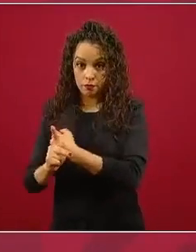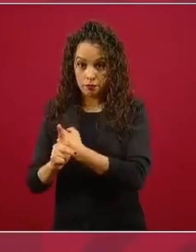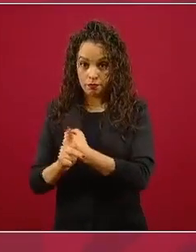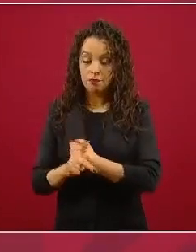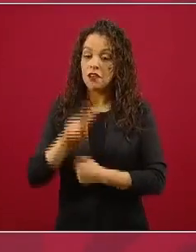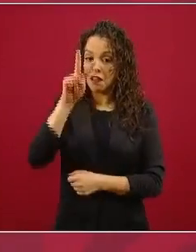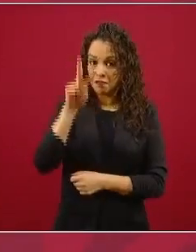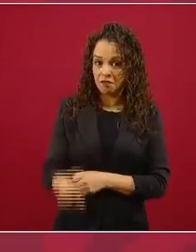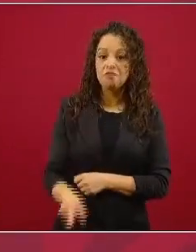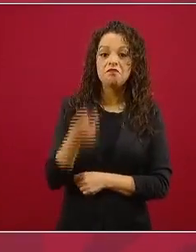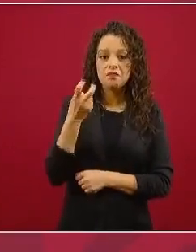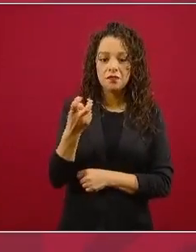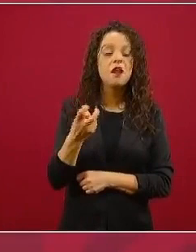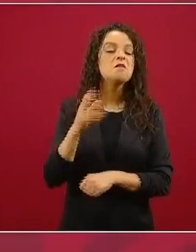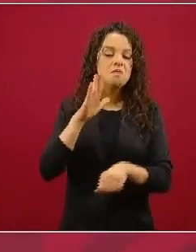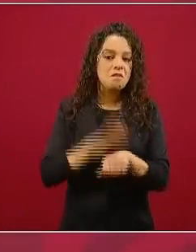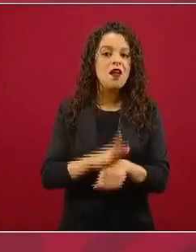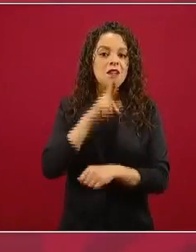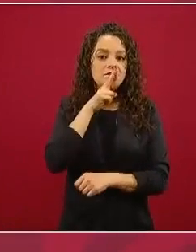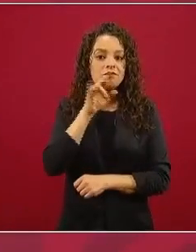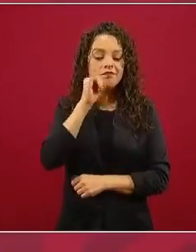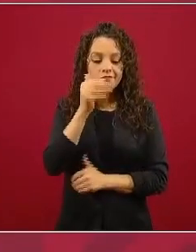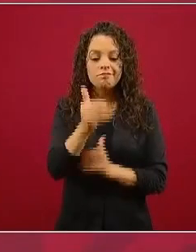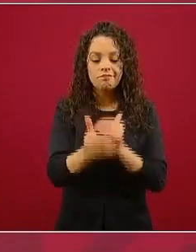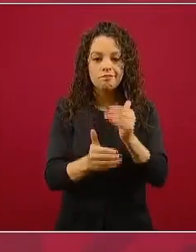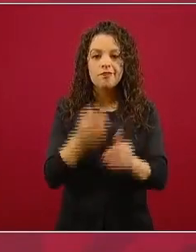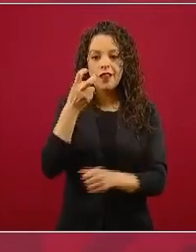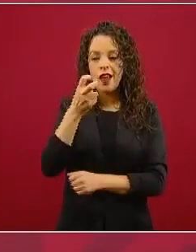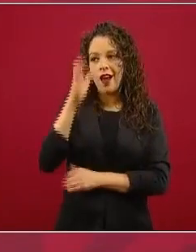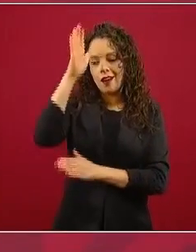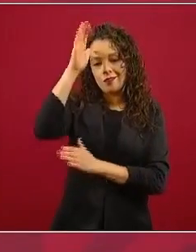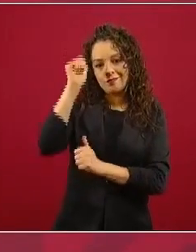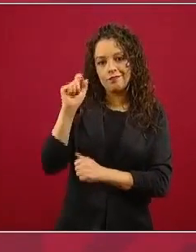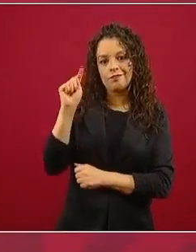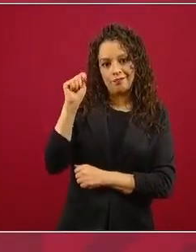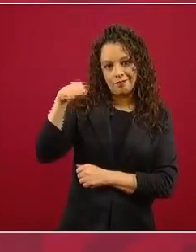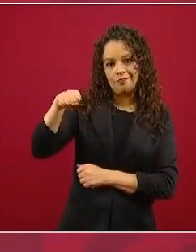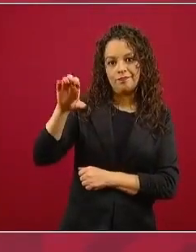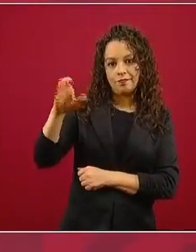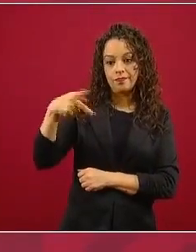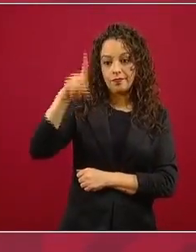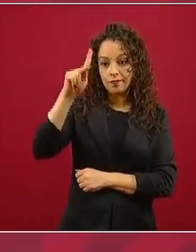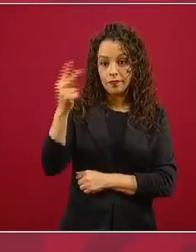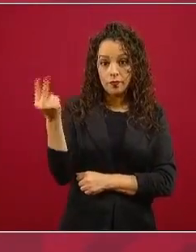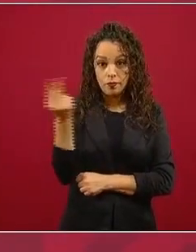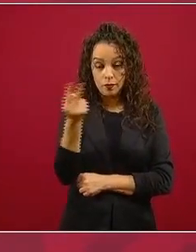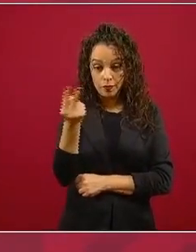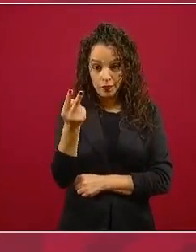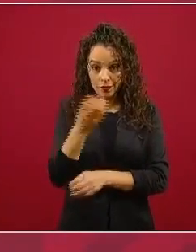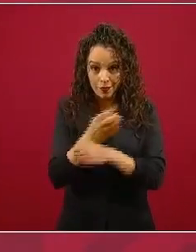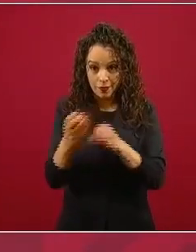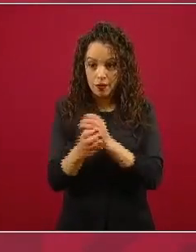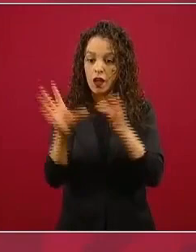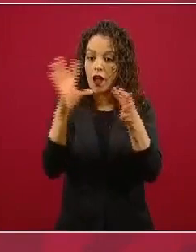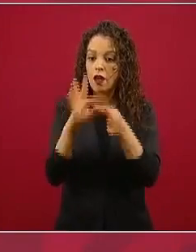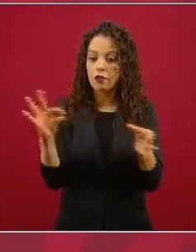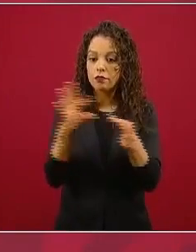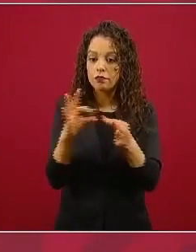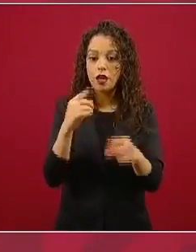avance lo del tratado, pero las dos cosas las explican tanto Julio como